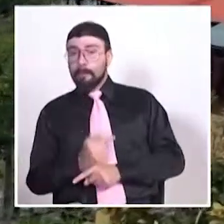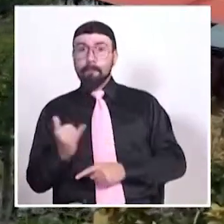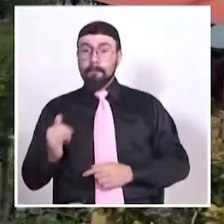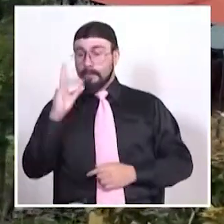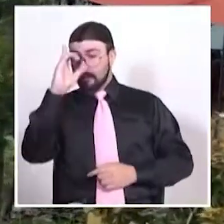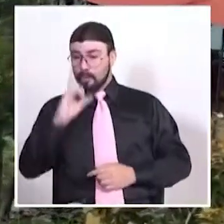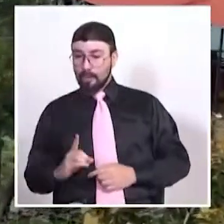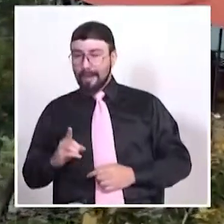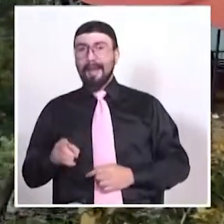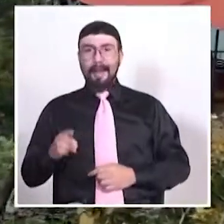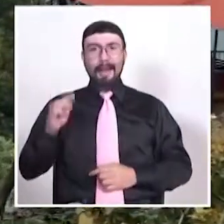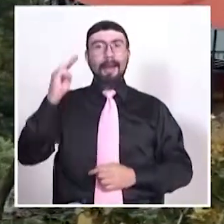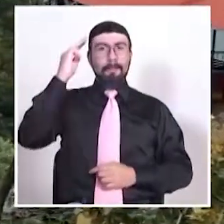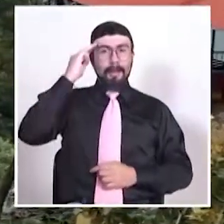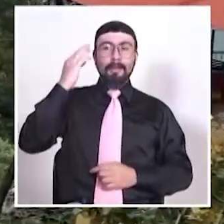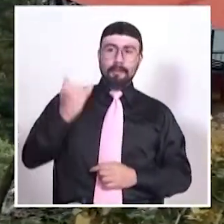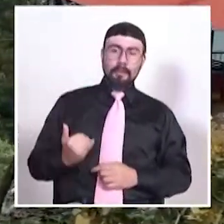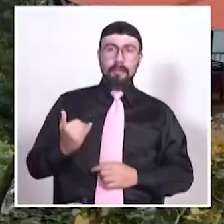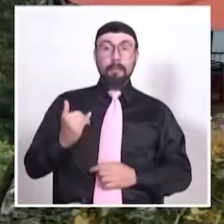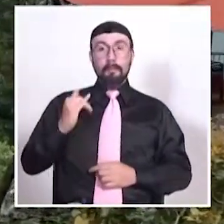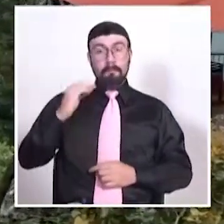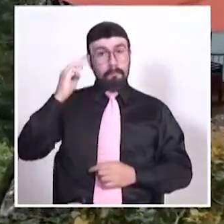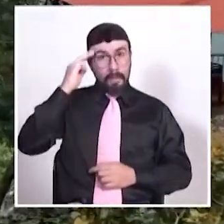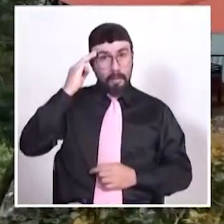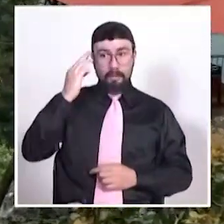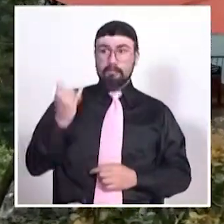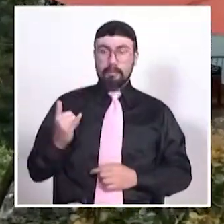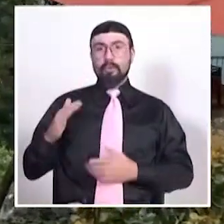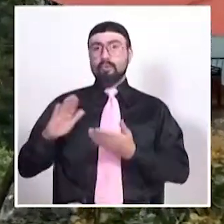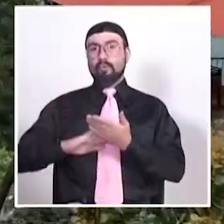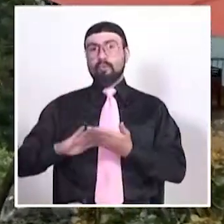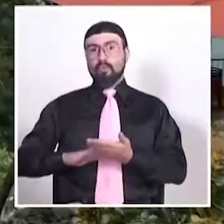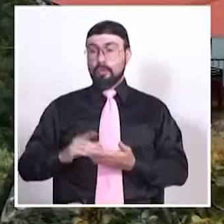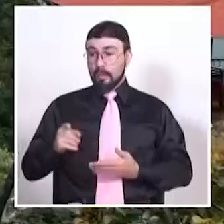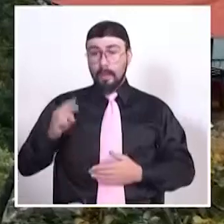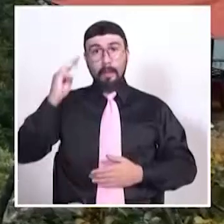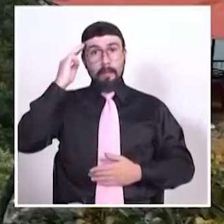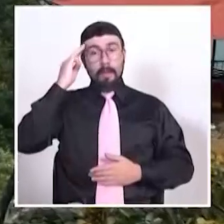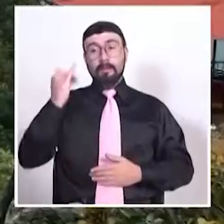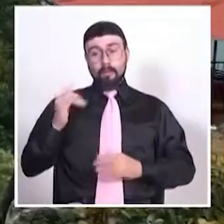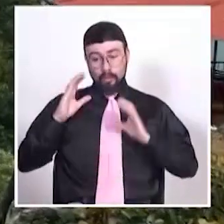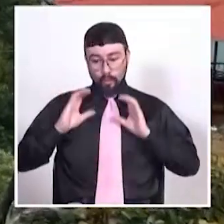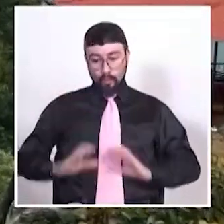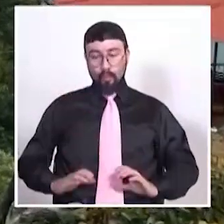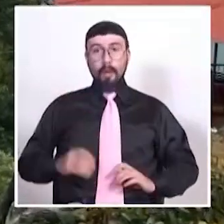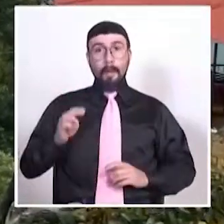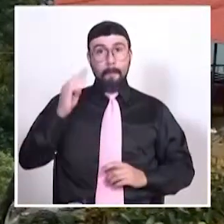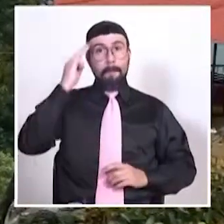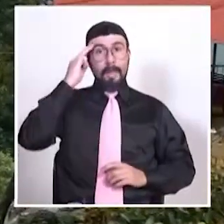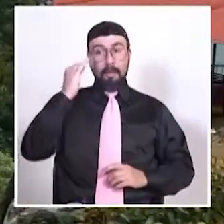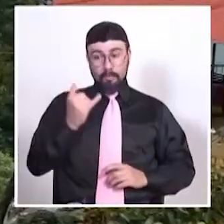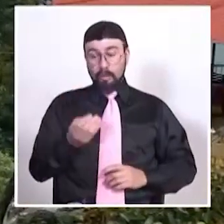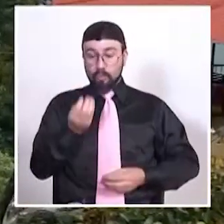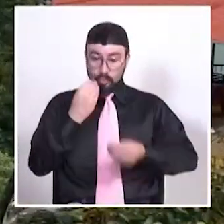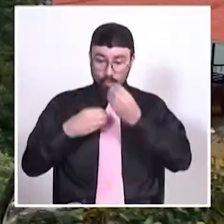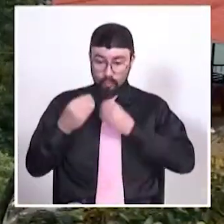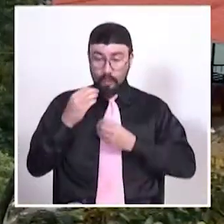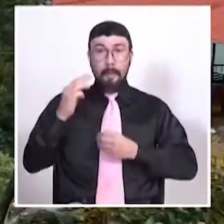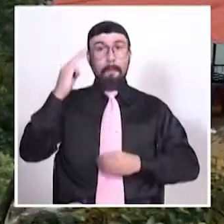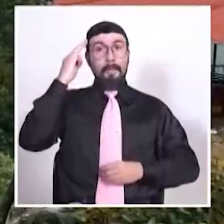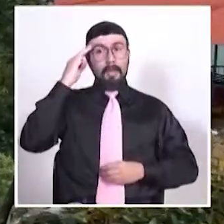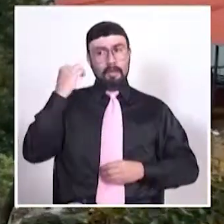con la mente. Así que también a la mente hay que sanarla, a la mente hay que cuidarla, a la mente hay que nutrirla, a la mente